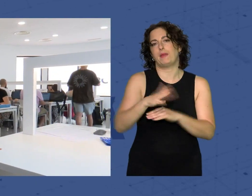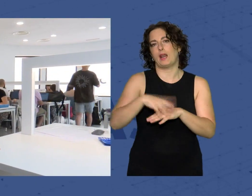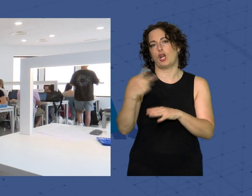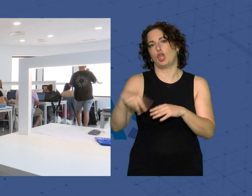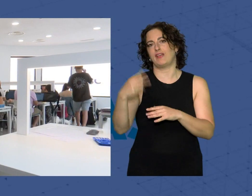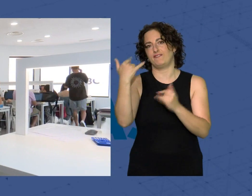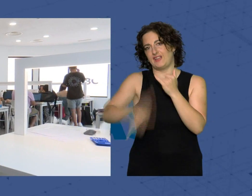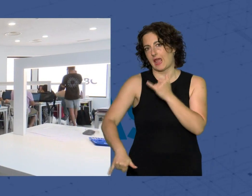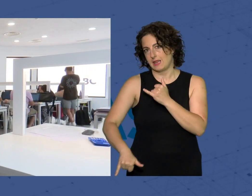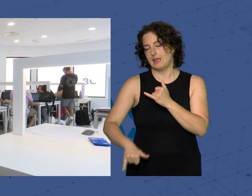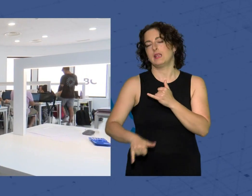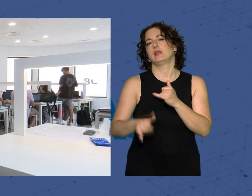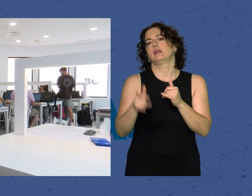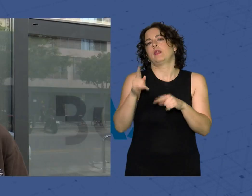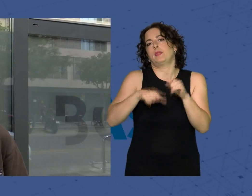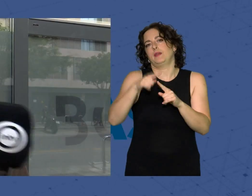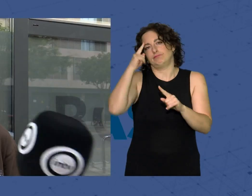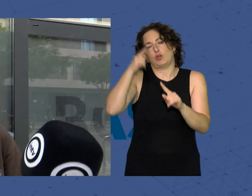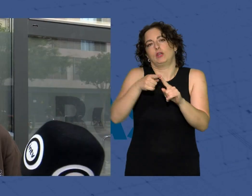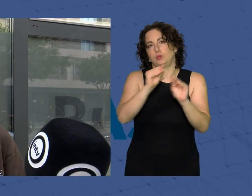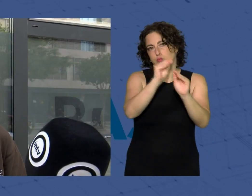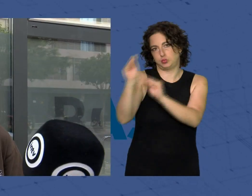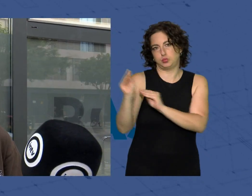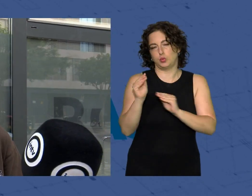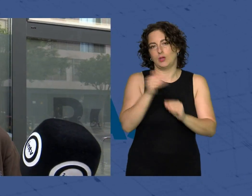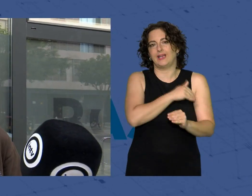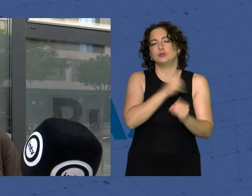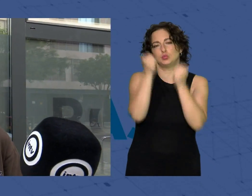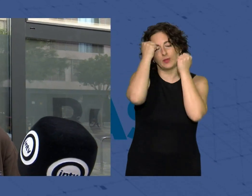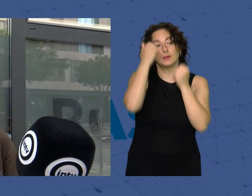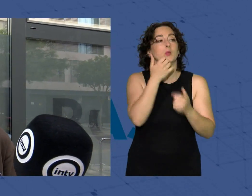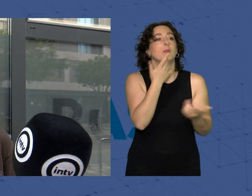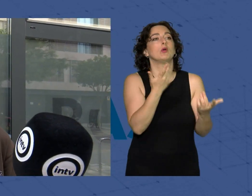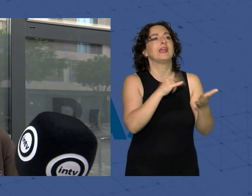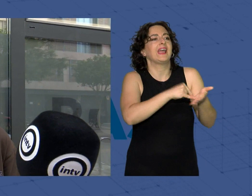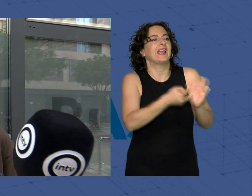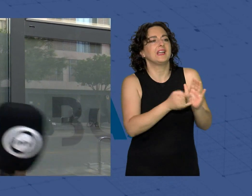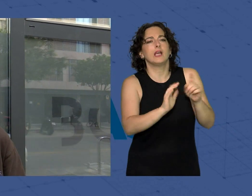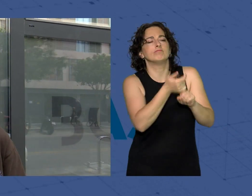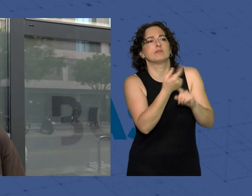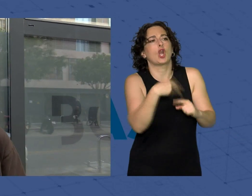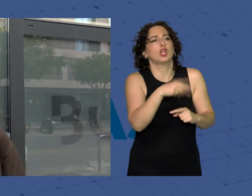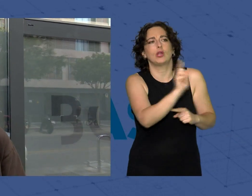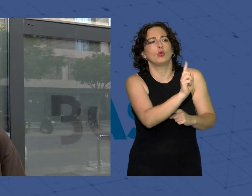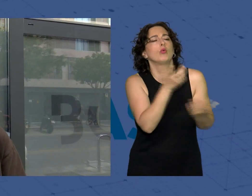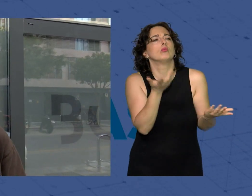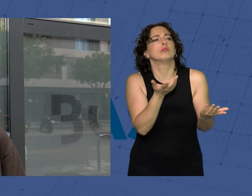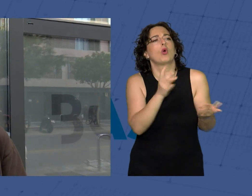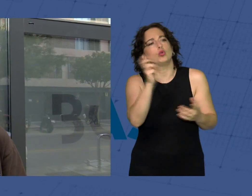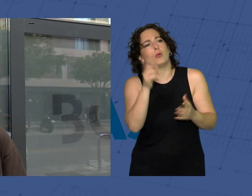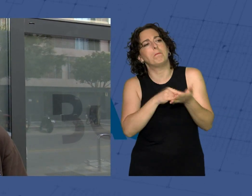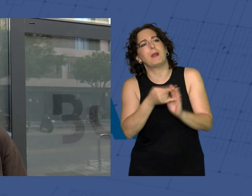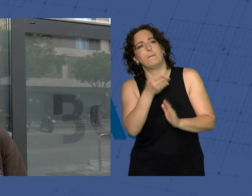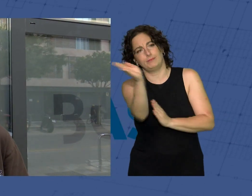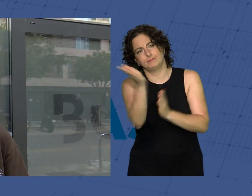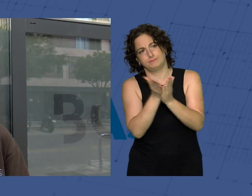y en las aspiraciones de cada estudiante. Si no te alcanza la nota para tu ingeniería, ¿tienes plan B? Sí, tengo una